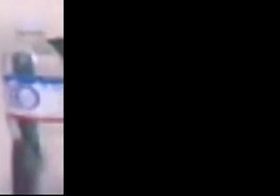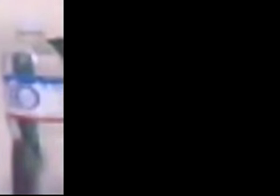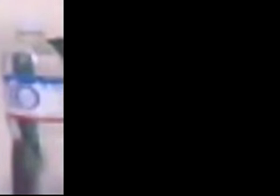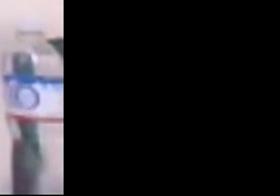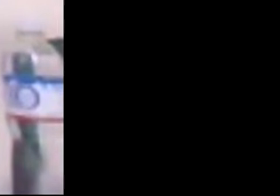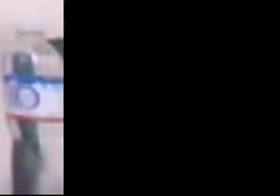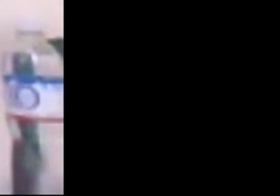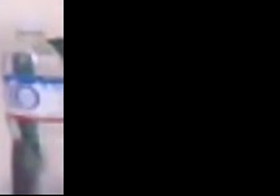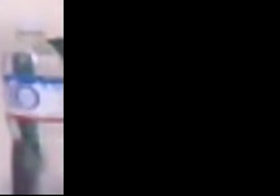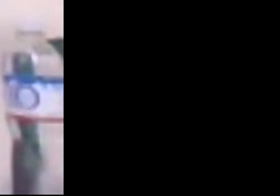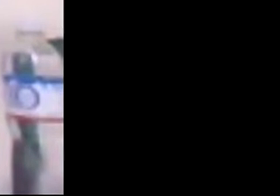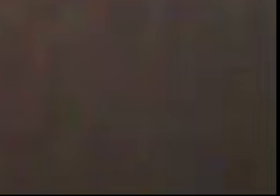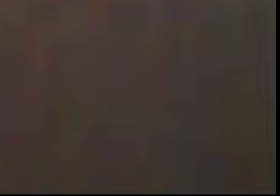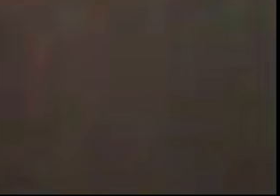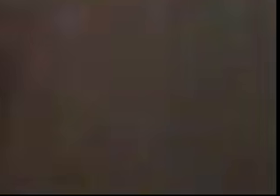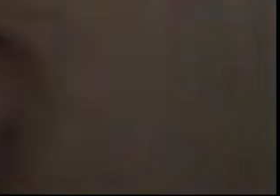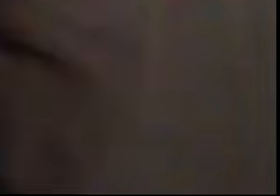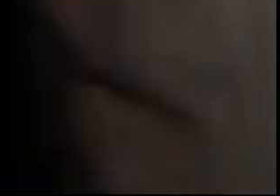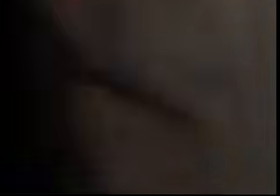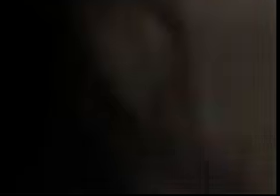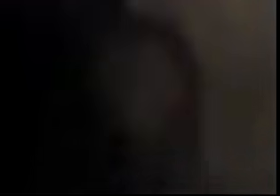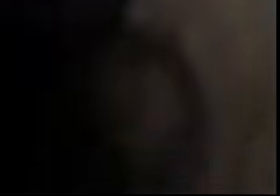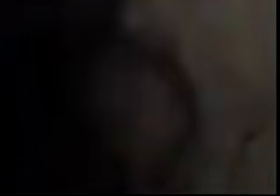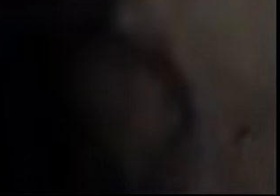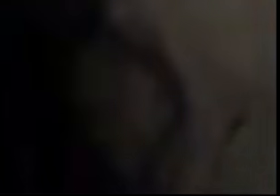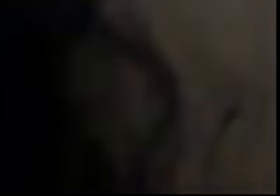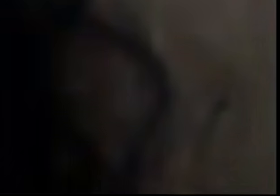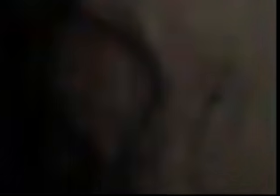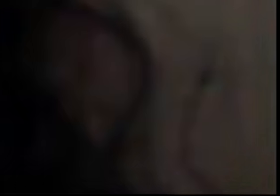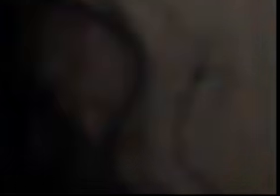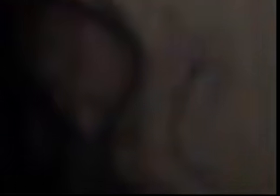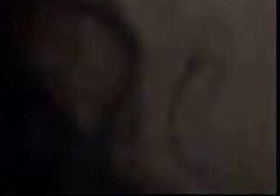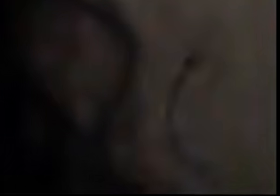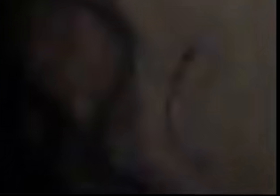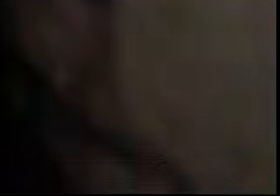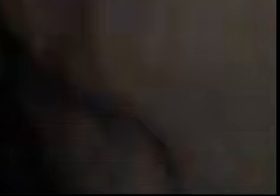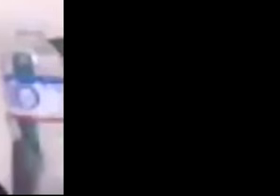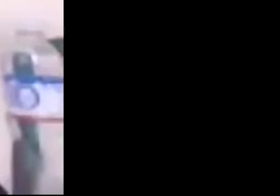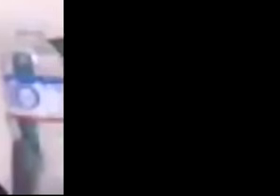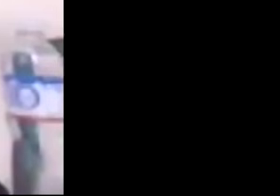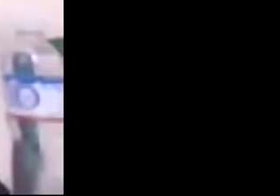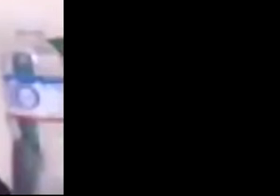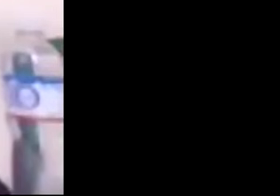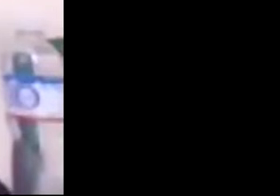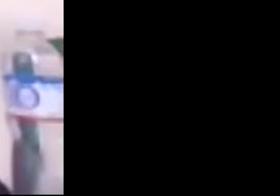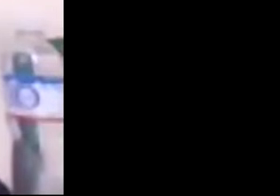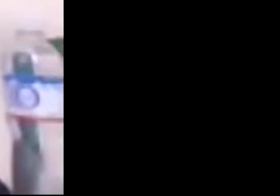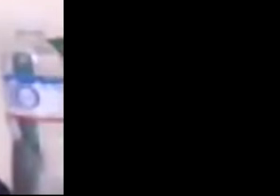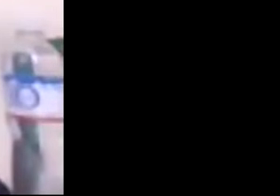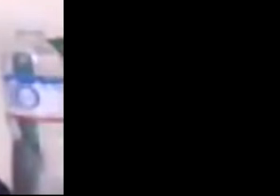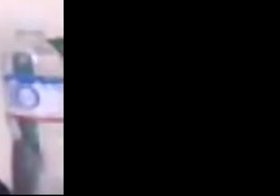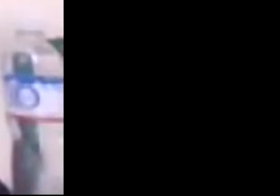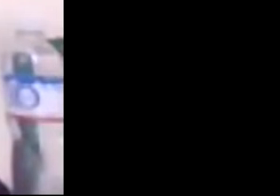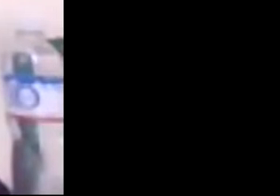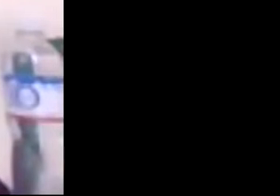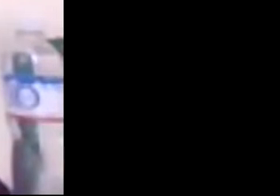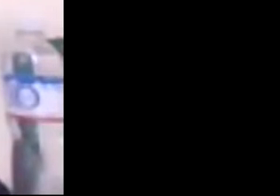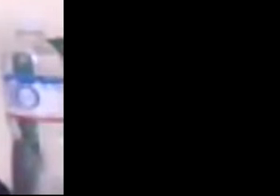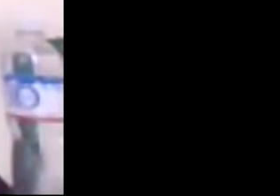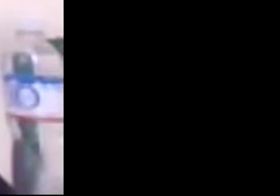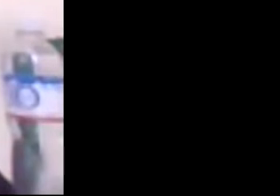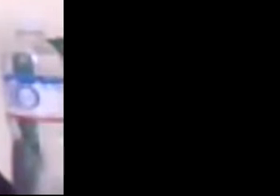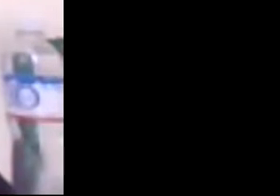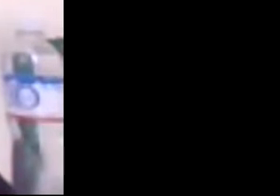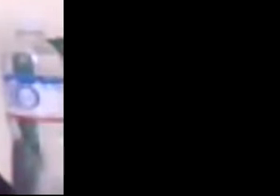tema inocencia fiscal, movido legislativamente, ¿no? Como saben, estamos en medio de una jornada